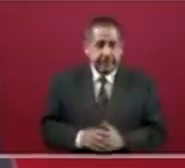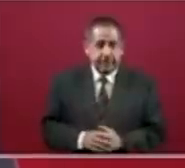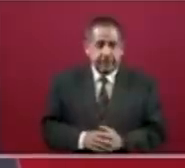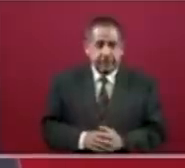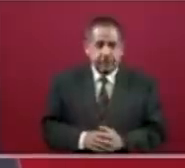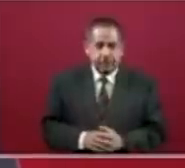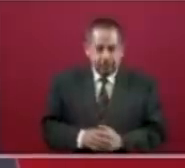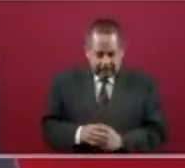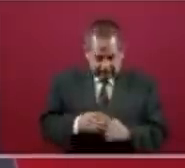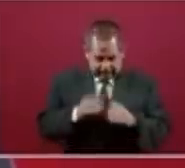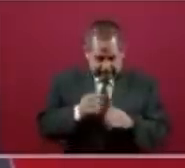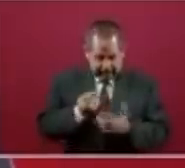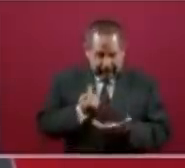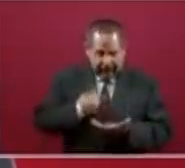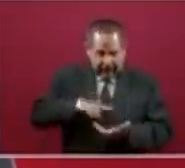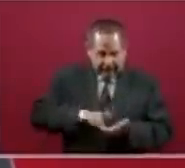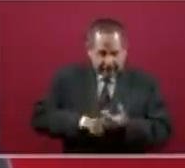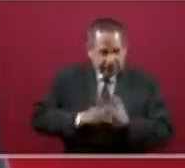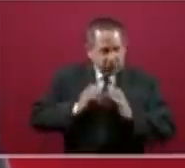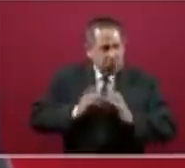estar bien con uno mismo.